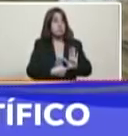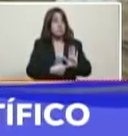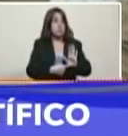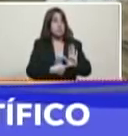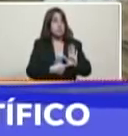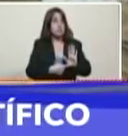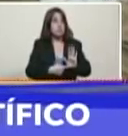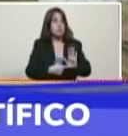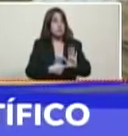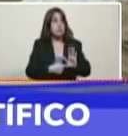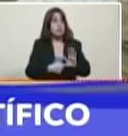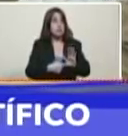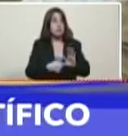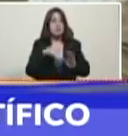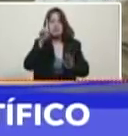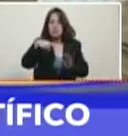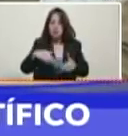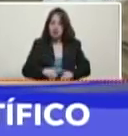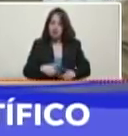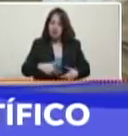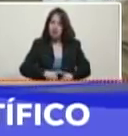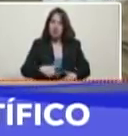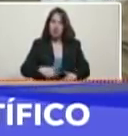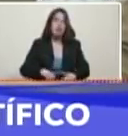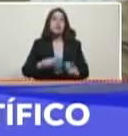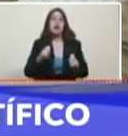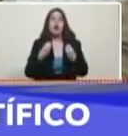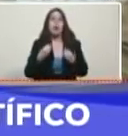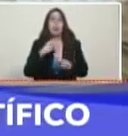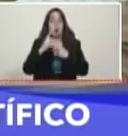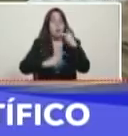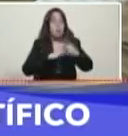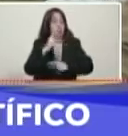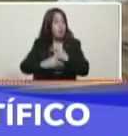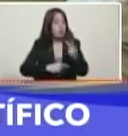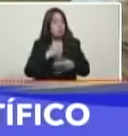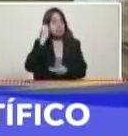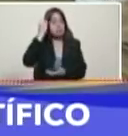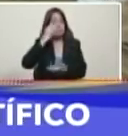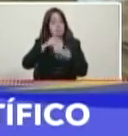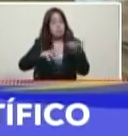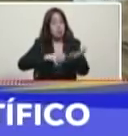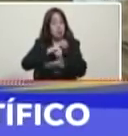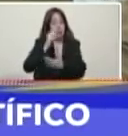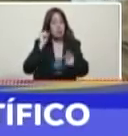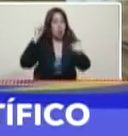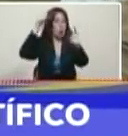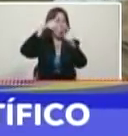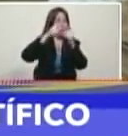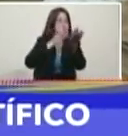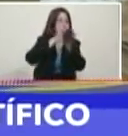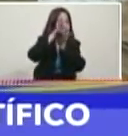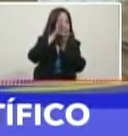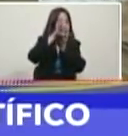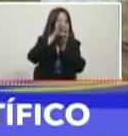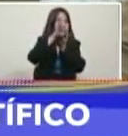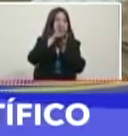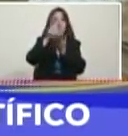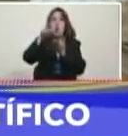tecnológica. Nos hemos empeñado también solución de los problemas inmediatos con visión de largo plazo. Es cierto, nunca vamos a